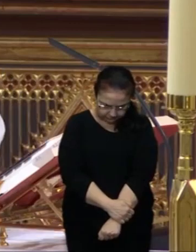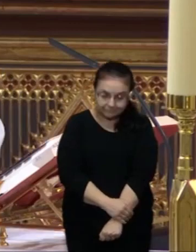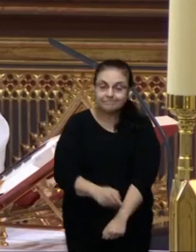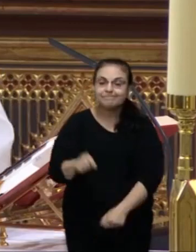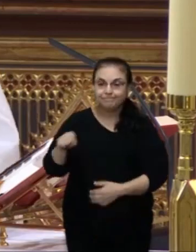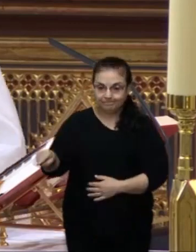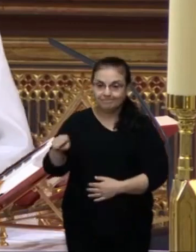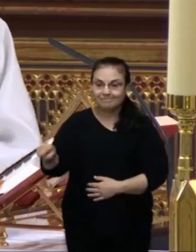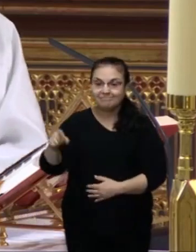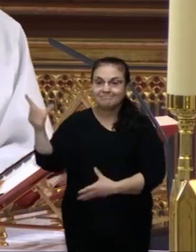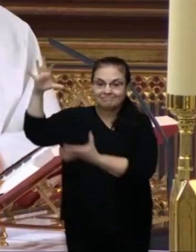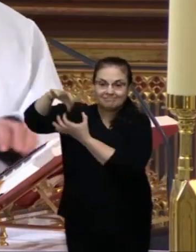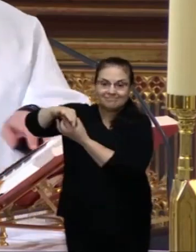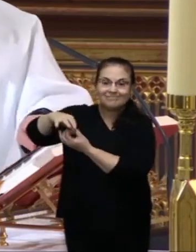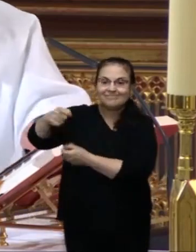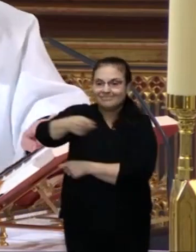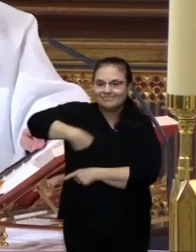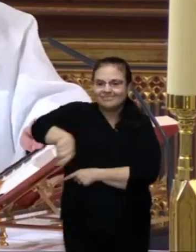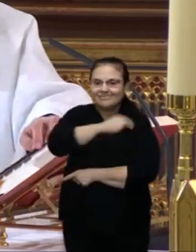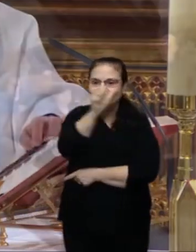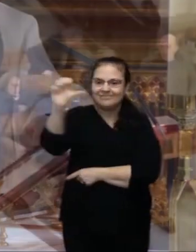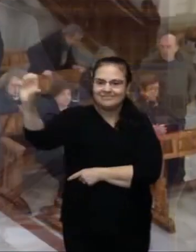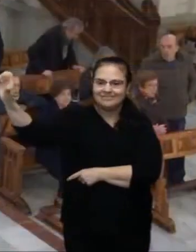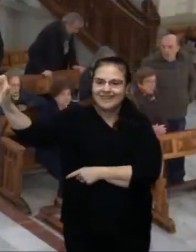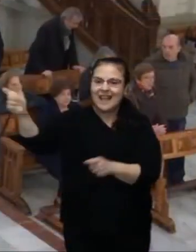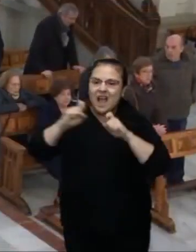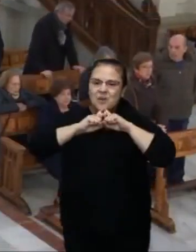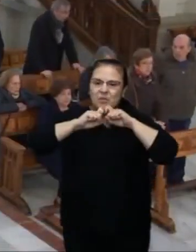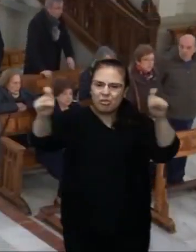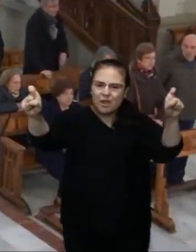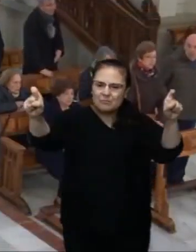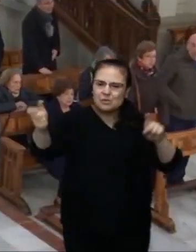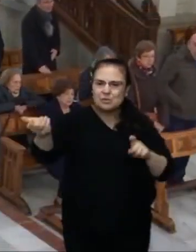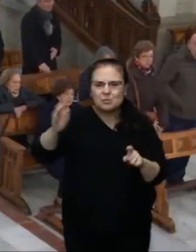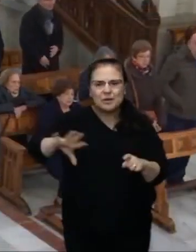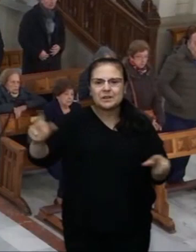Este es el sacramento de nuestra fe.